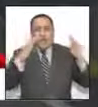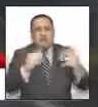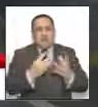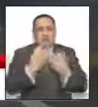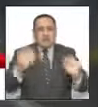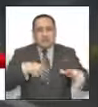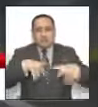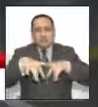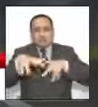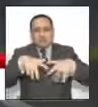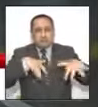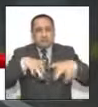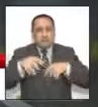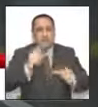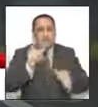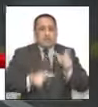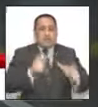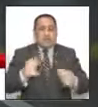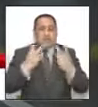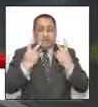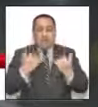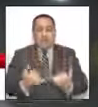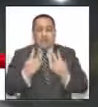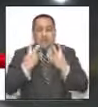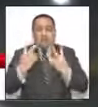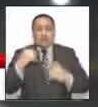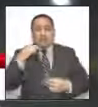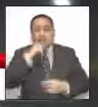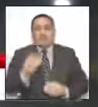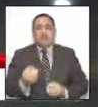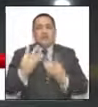mucho movimiento. Vamos a ir con nuestra compañera